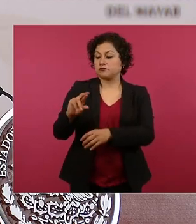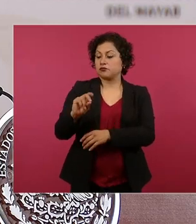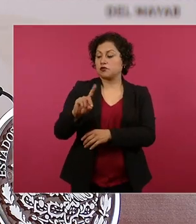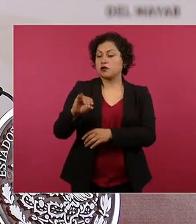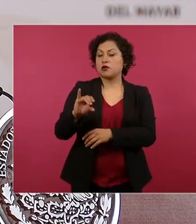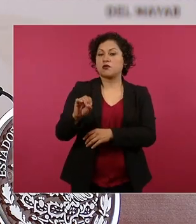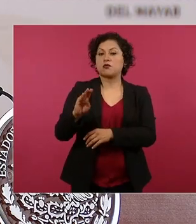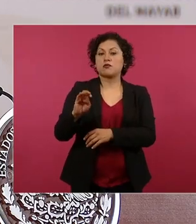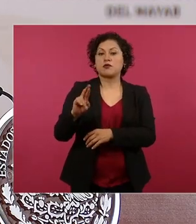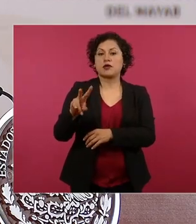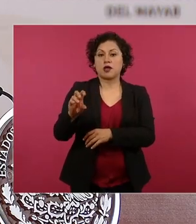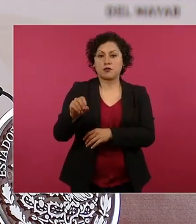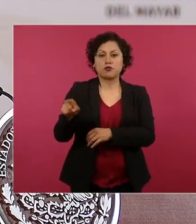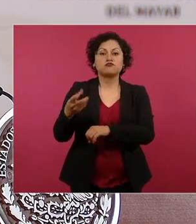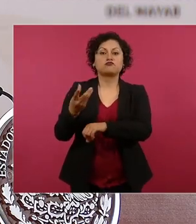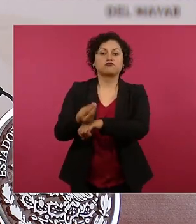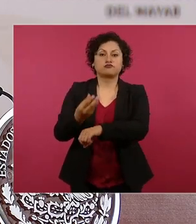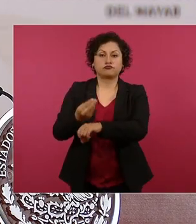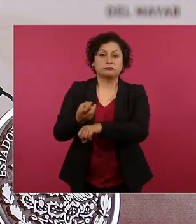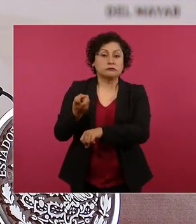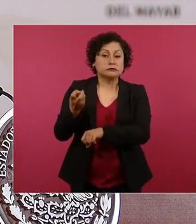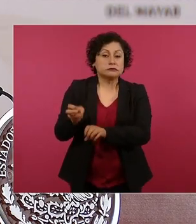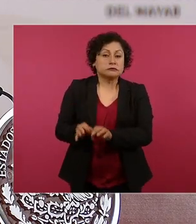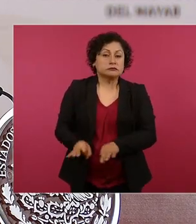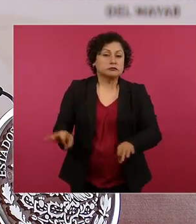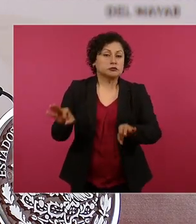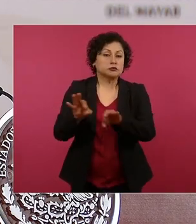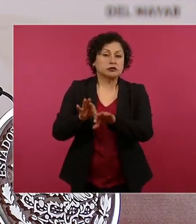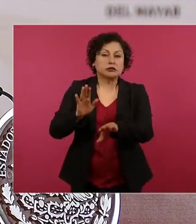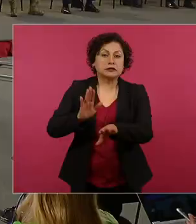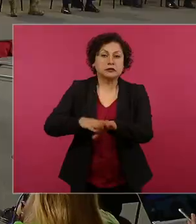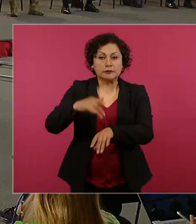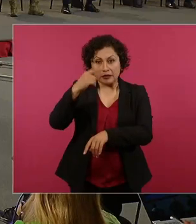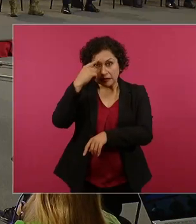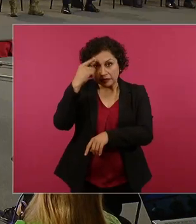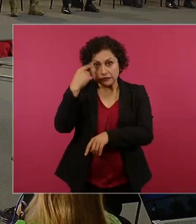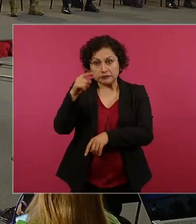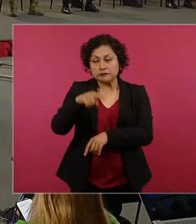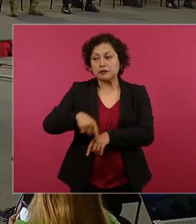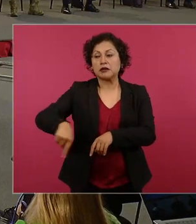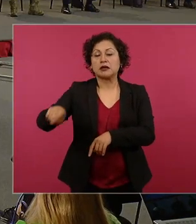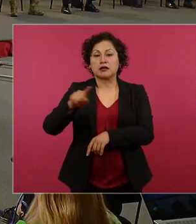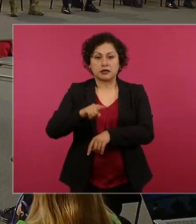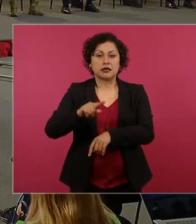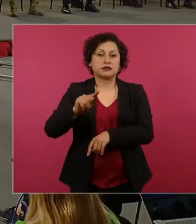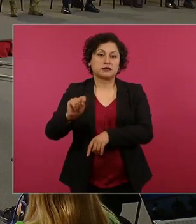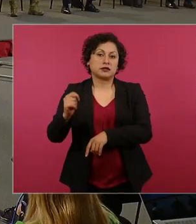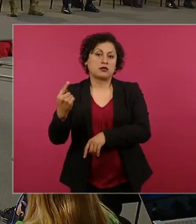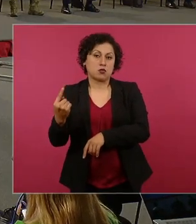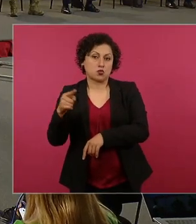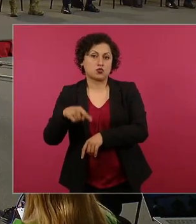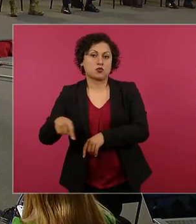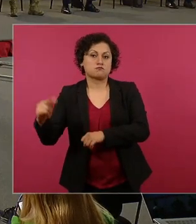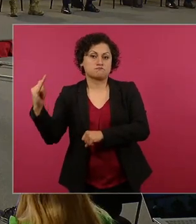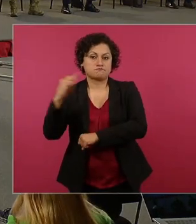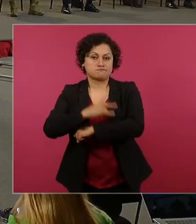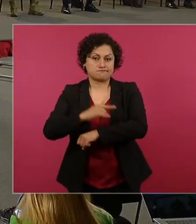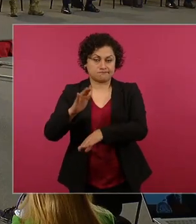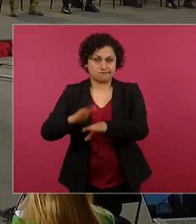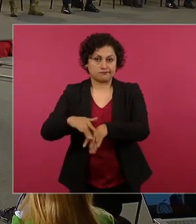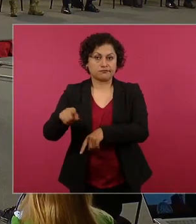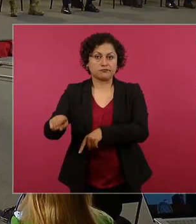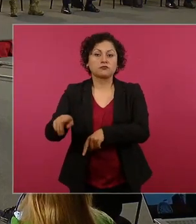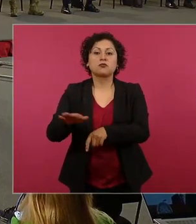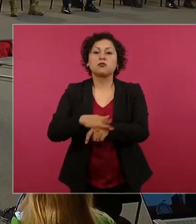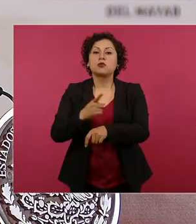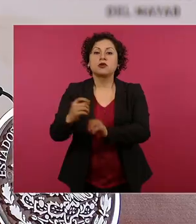cual es la más importante y transitada por las aeronaves que operan en la Terminal 1, ya que se encuentra